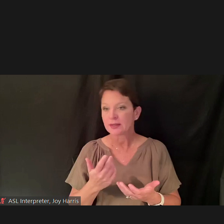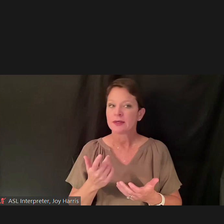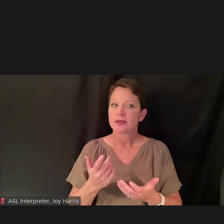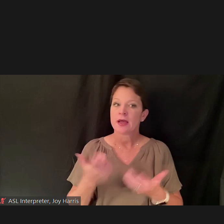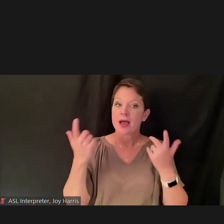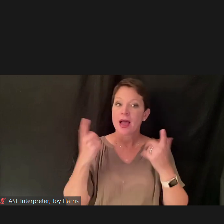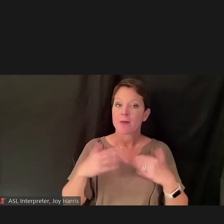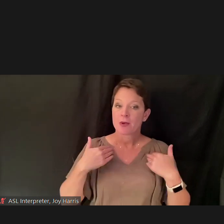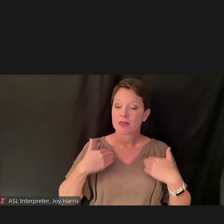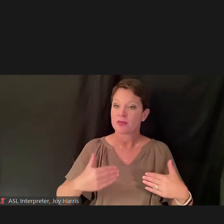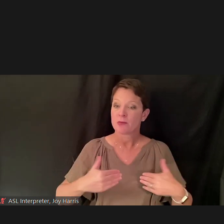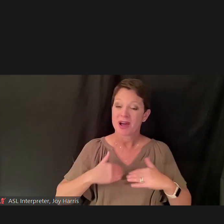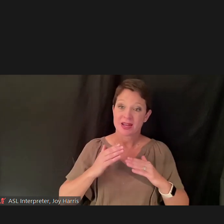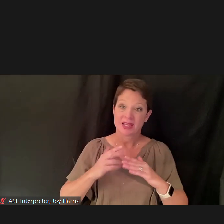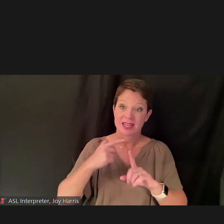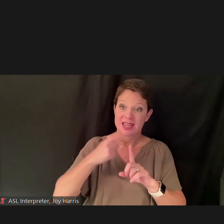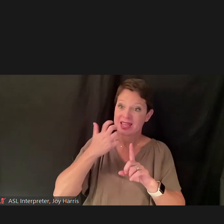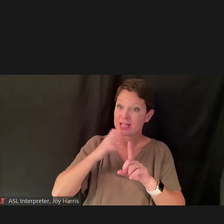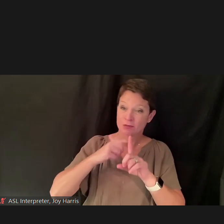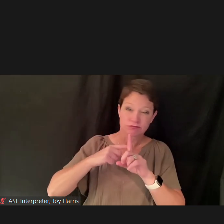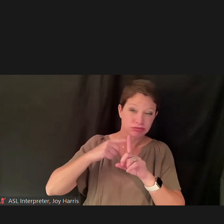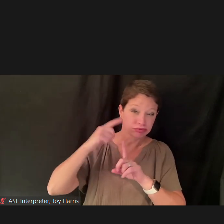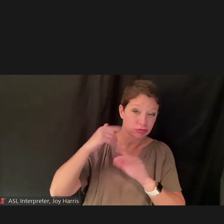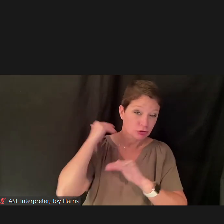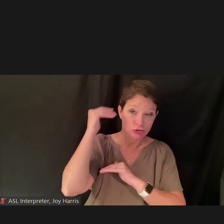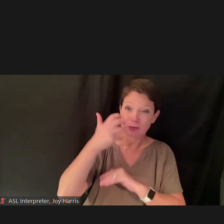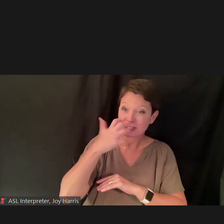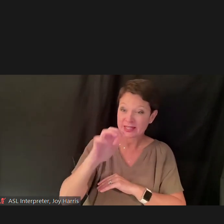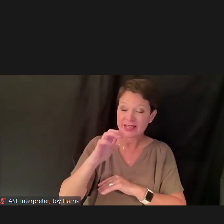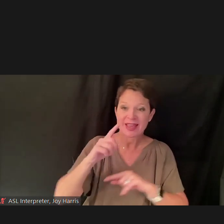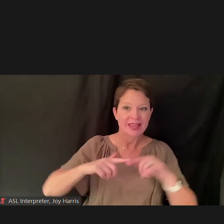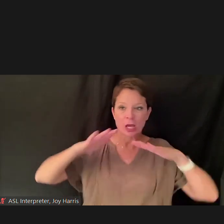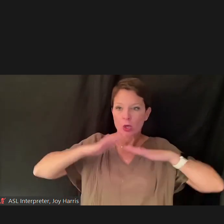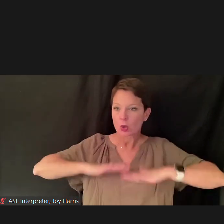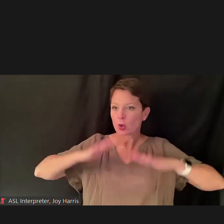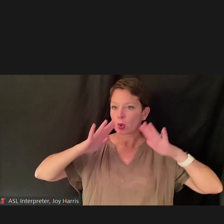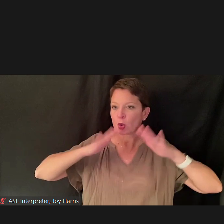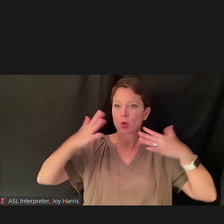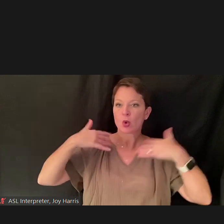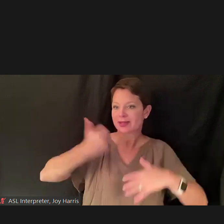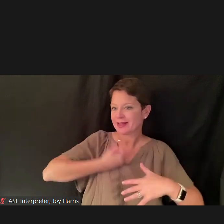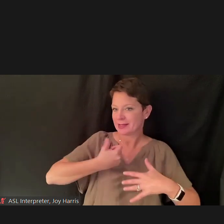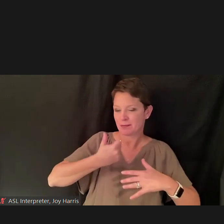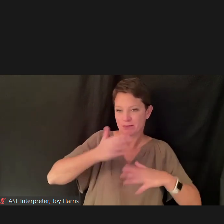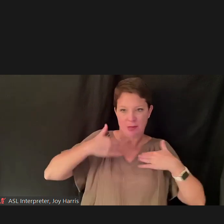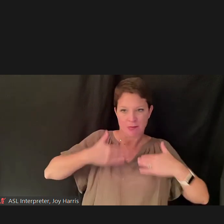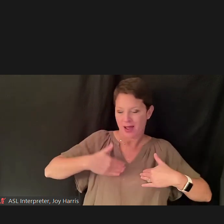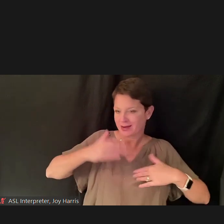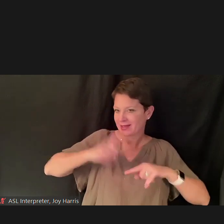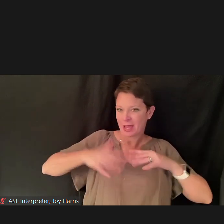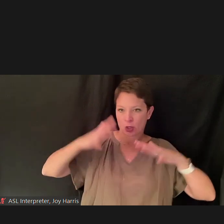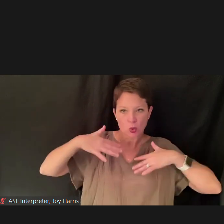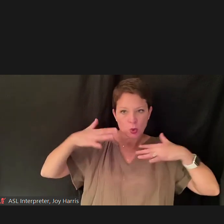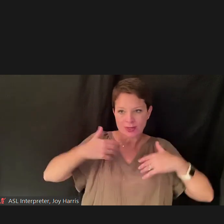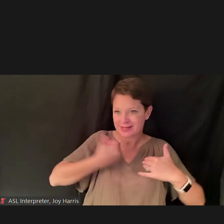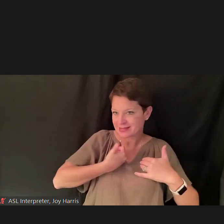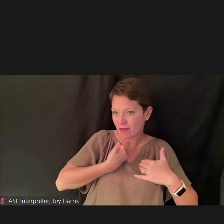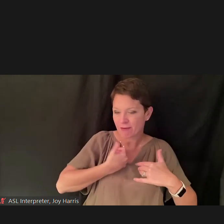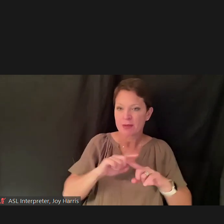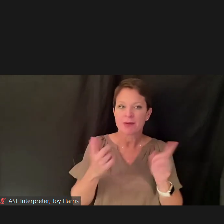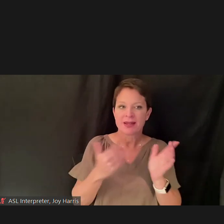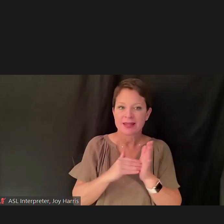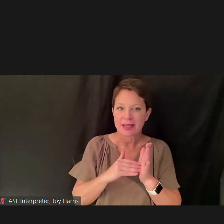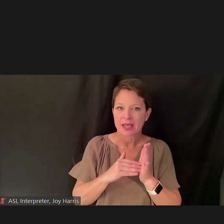Agotamiento por el calor ocurre cuando el cuerpo se sobrecalienta y no se puede regular la